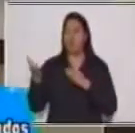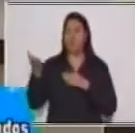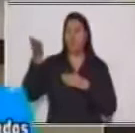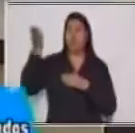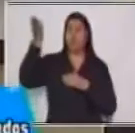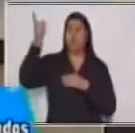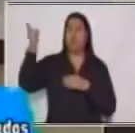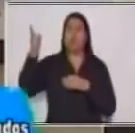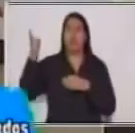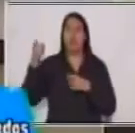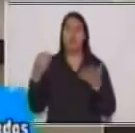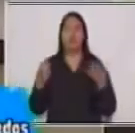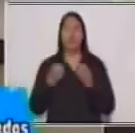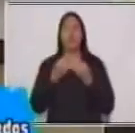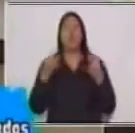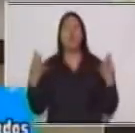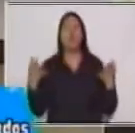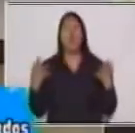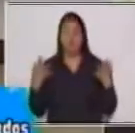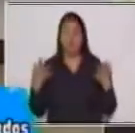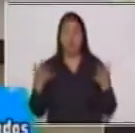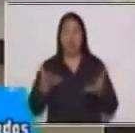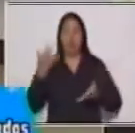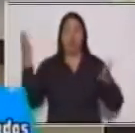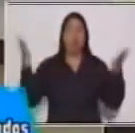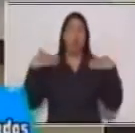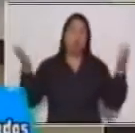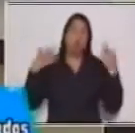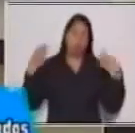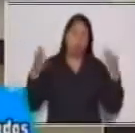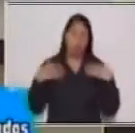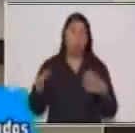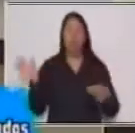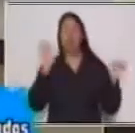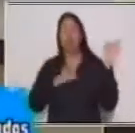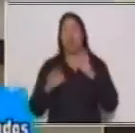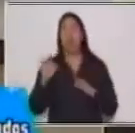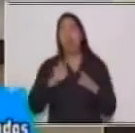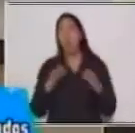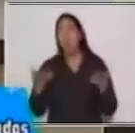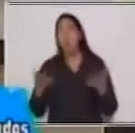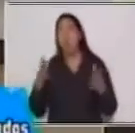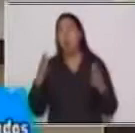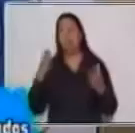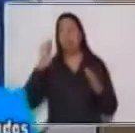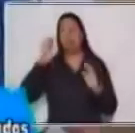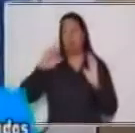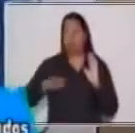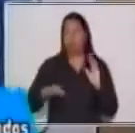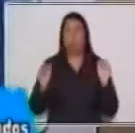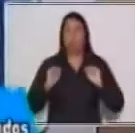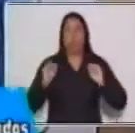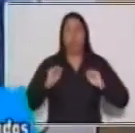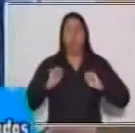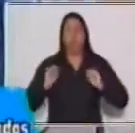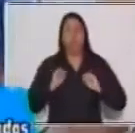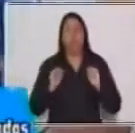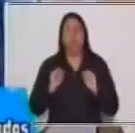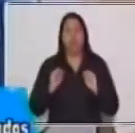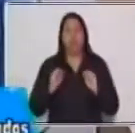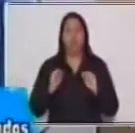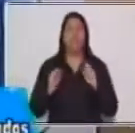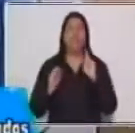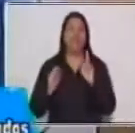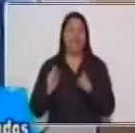están haciendo es medir la temperatura, ya sea calurosa o una temperatura fría. Eso es lo que básicamente